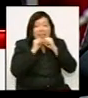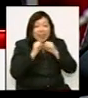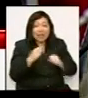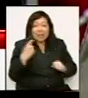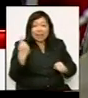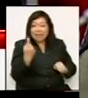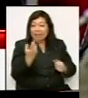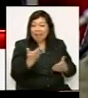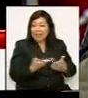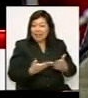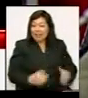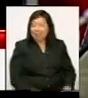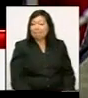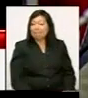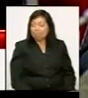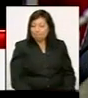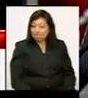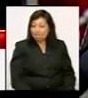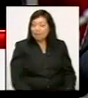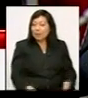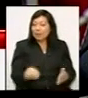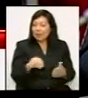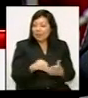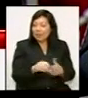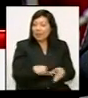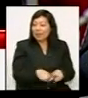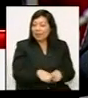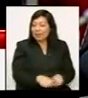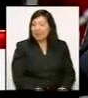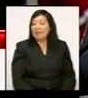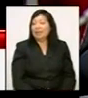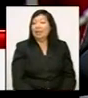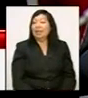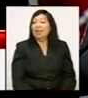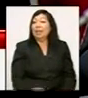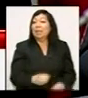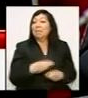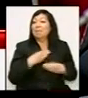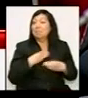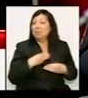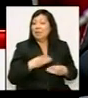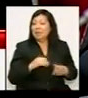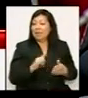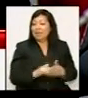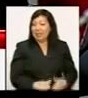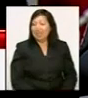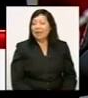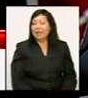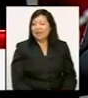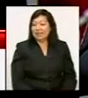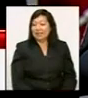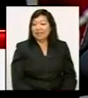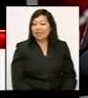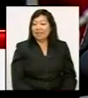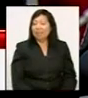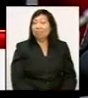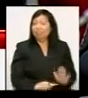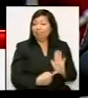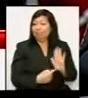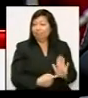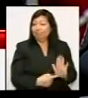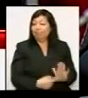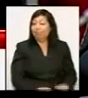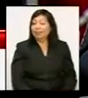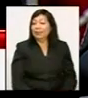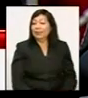general en la audiencia que tuvimos, de que el ex miembro del tribunal Mesía estuvo presente en